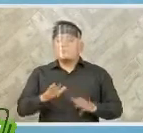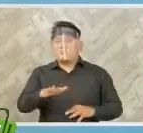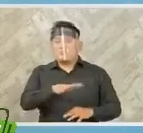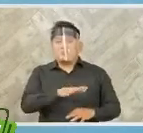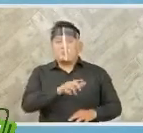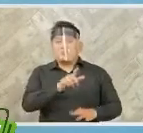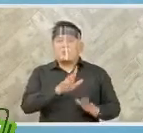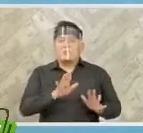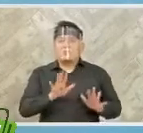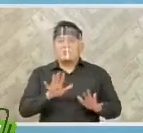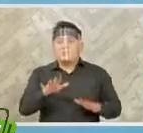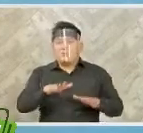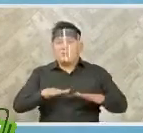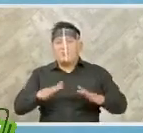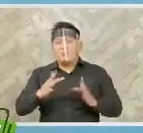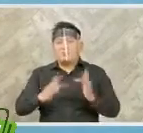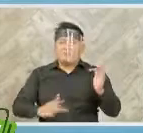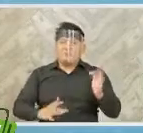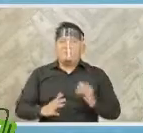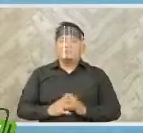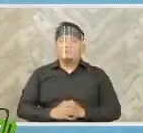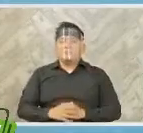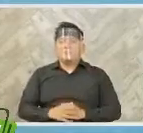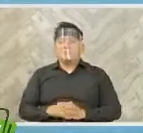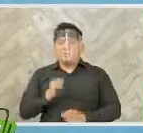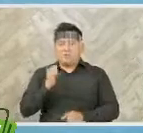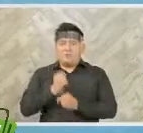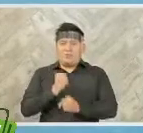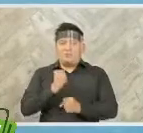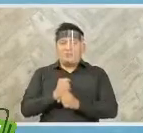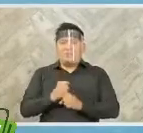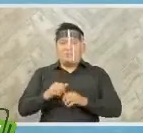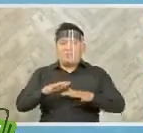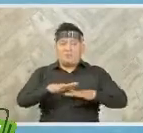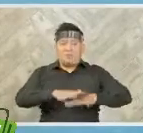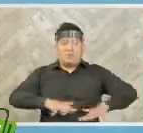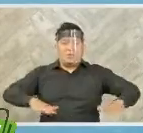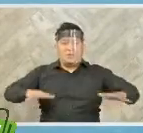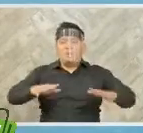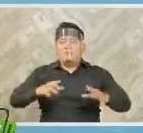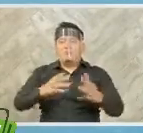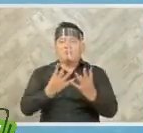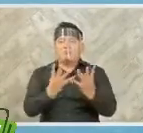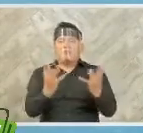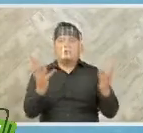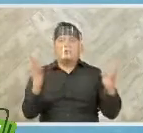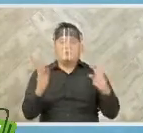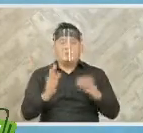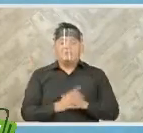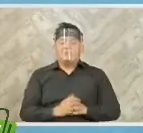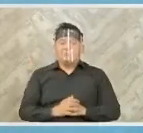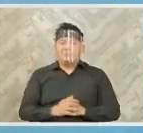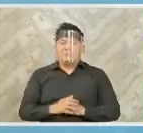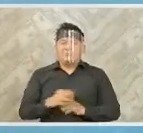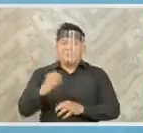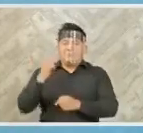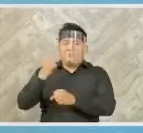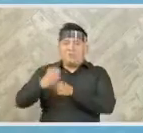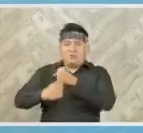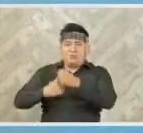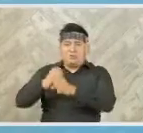manejo que se le da a la misma. En consecuencia, abordar el tema del espacio público conllevó en el año inmediatamente